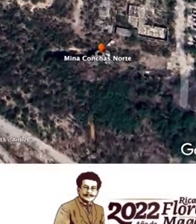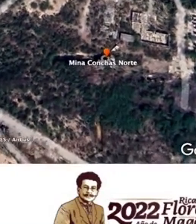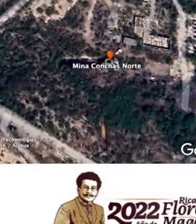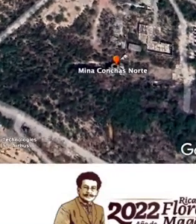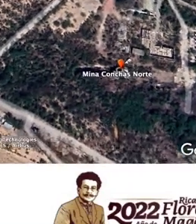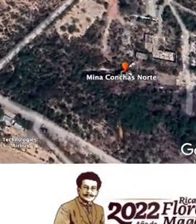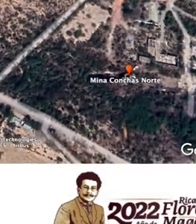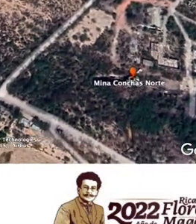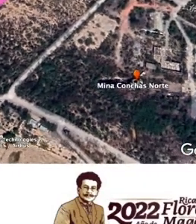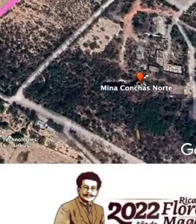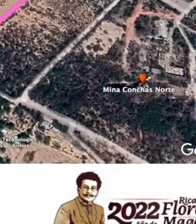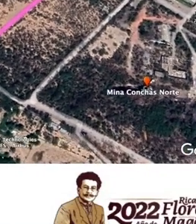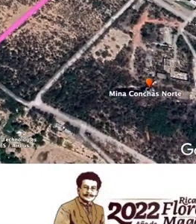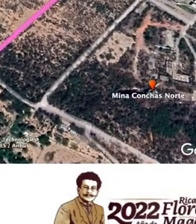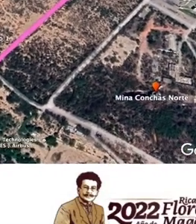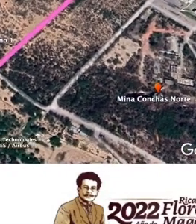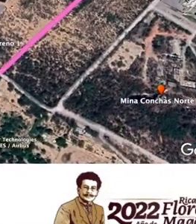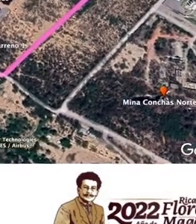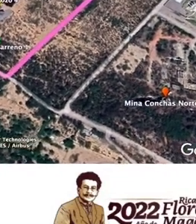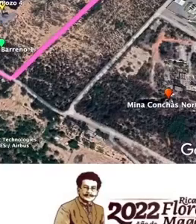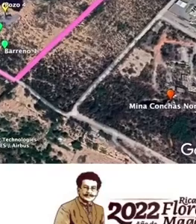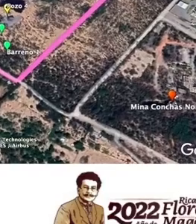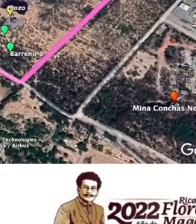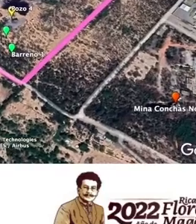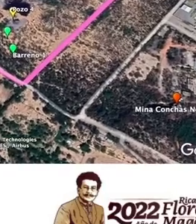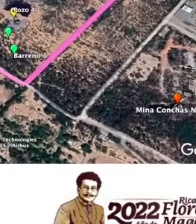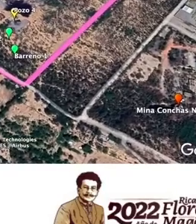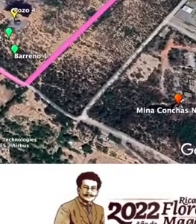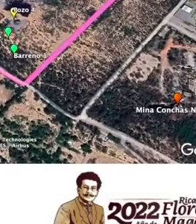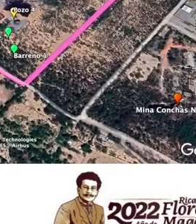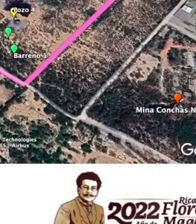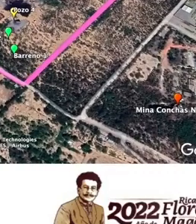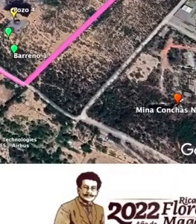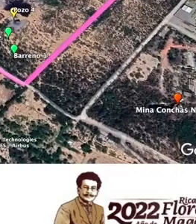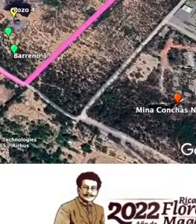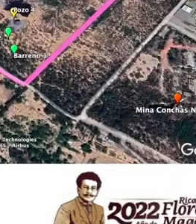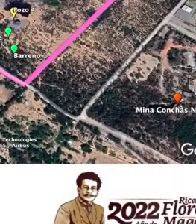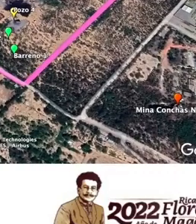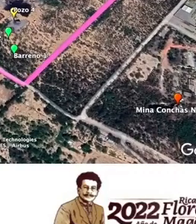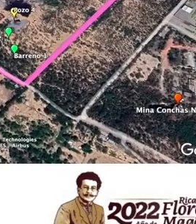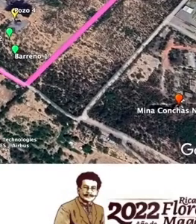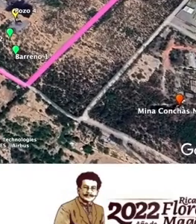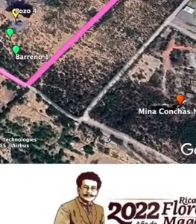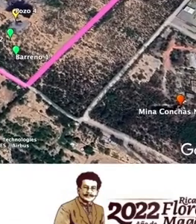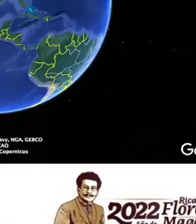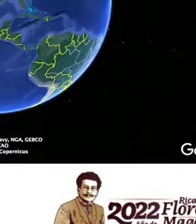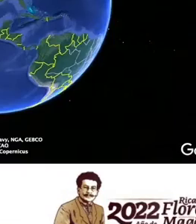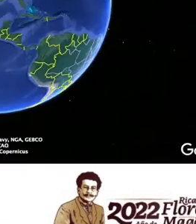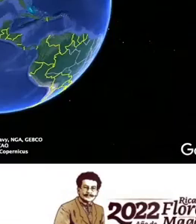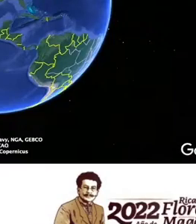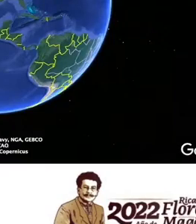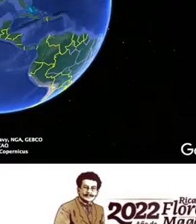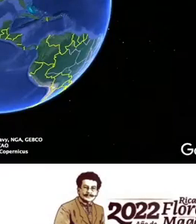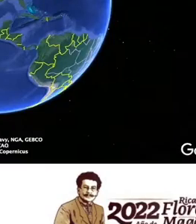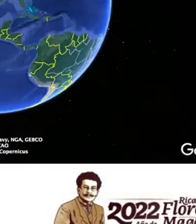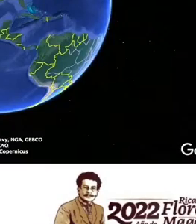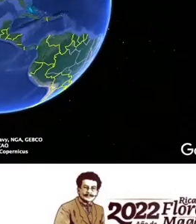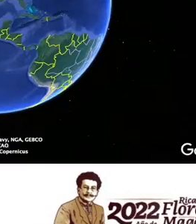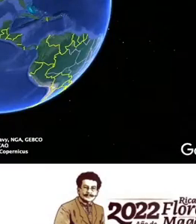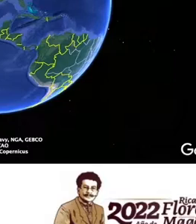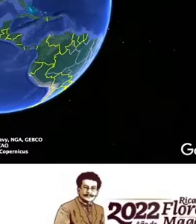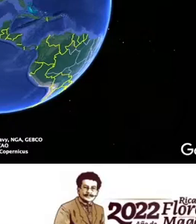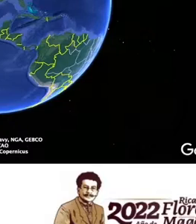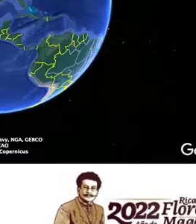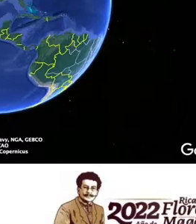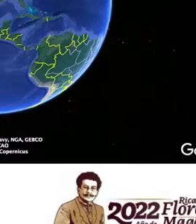de agua a 30 metros a partir del accidente. Resulta indispensable reducir el nivel